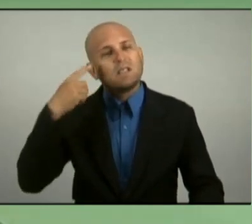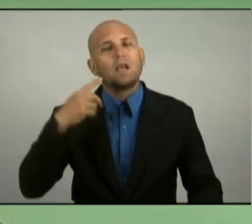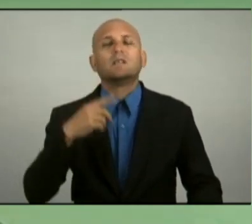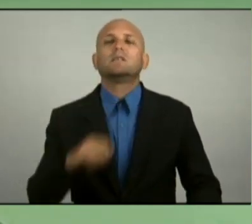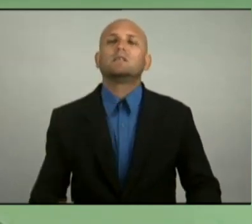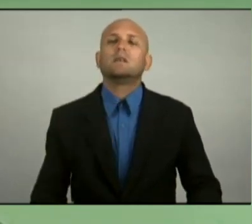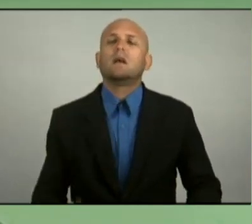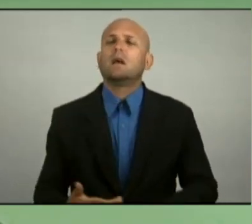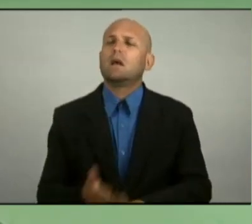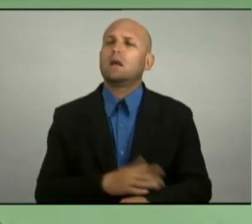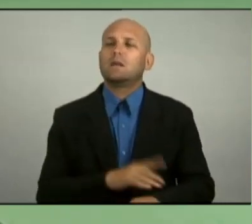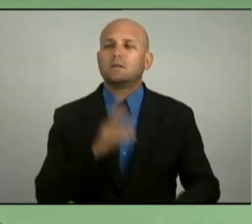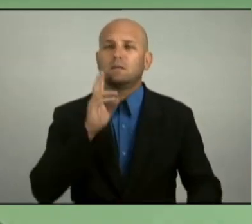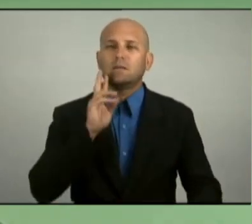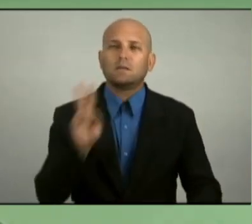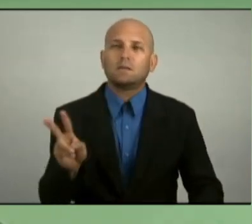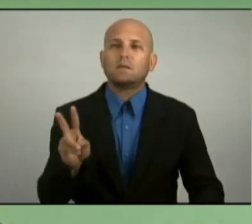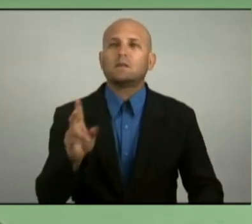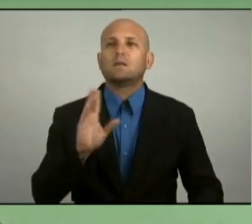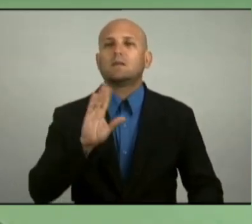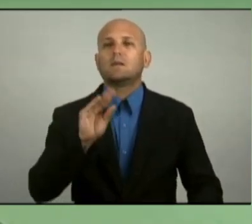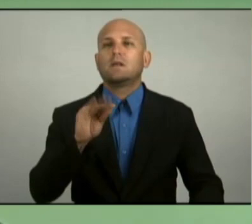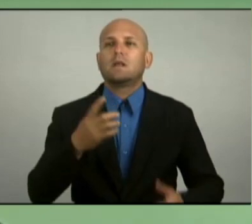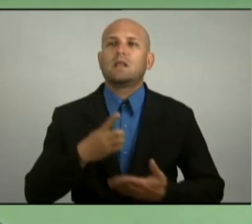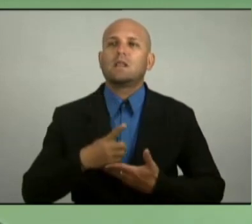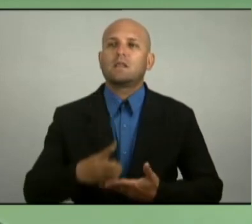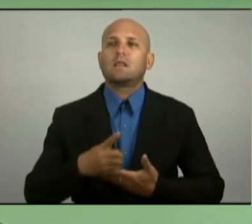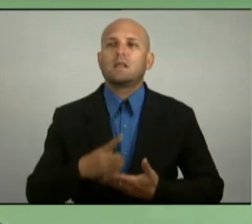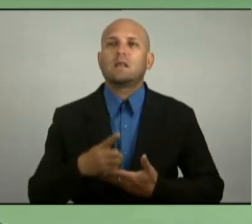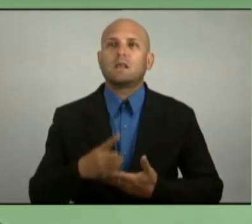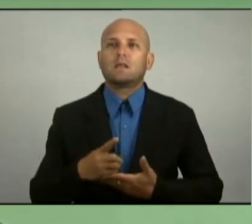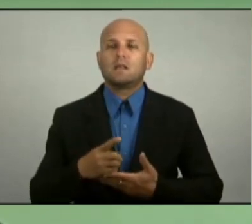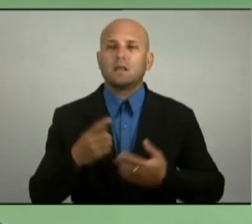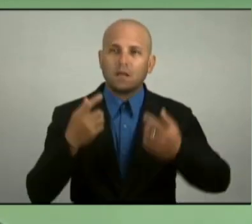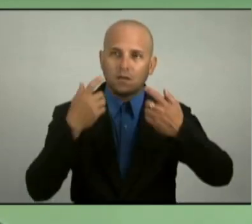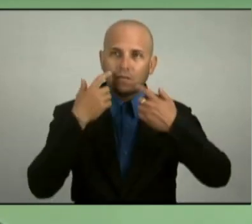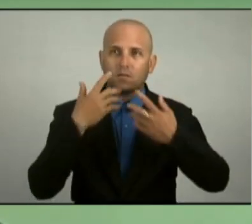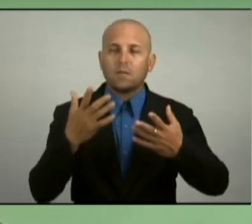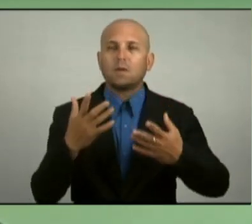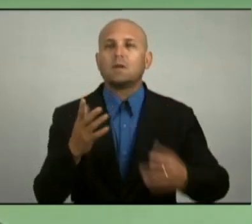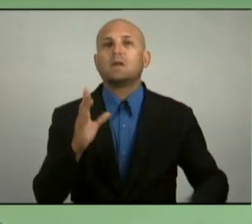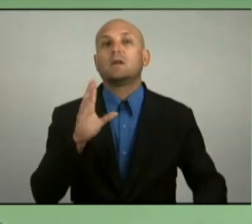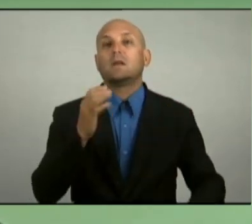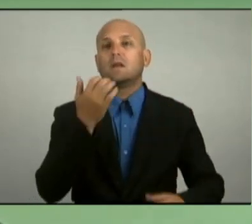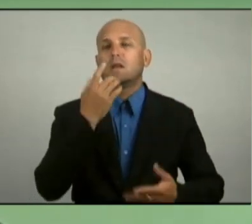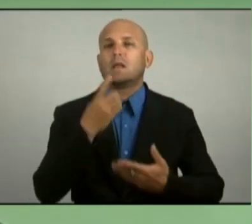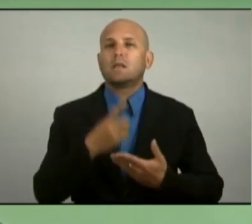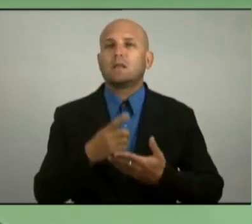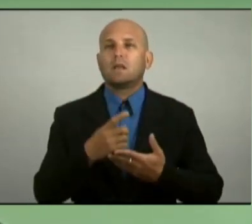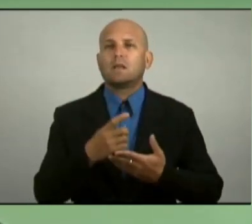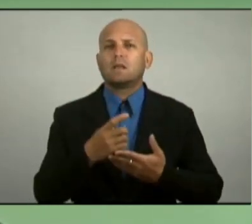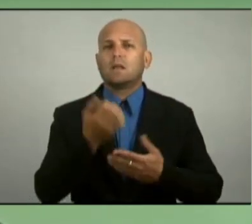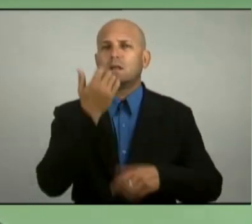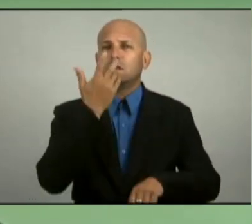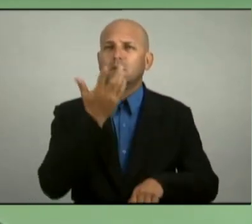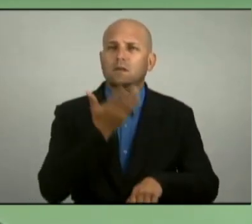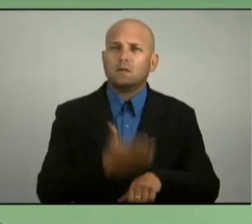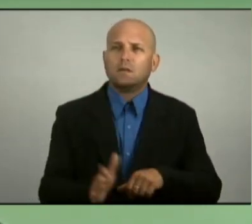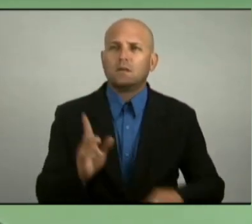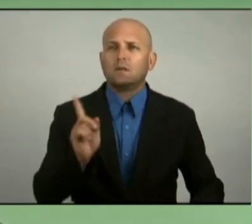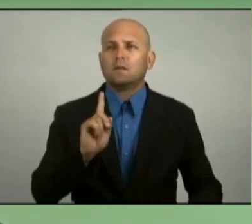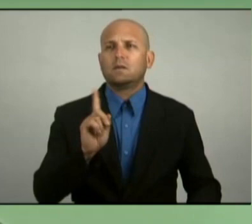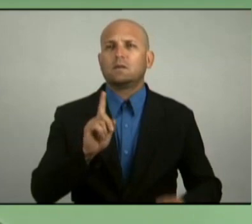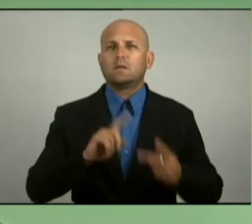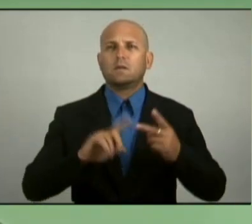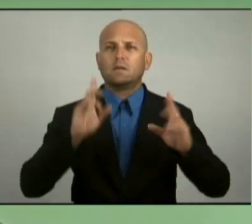documental veíamos eh tratar el tema de las dietas Sí eso olvidé decirlo pero es importante las comidas las comidas en el